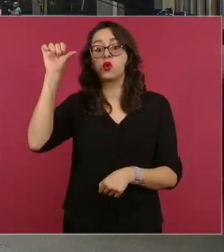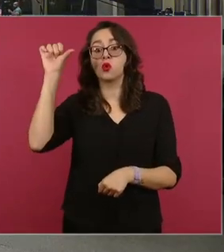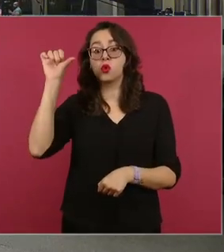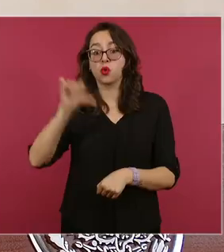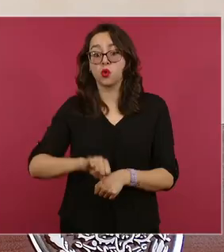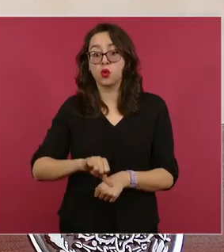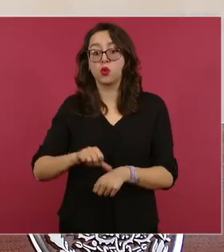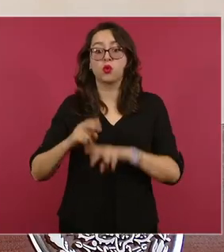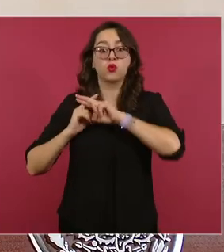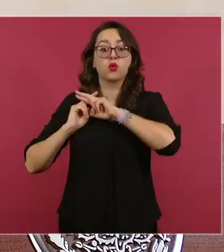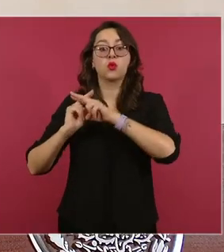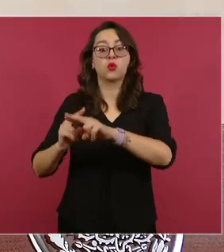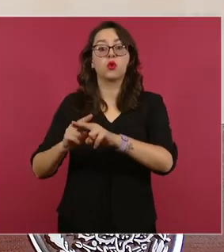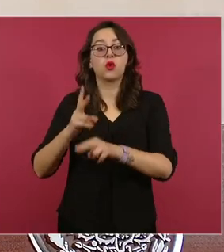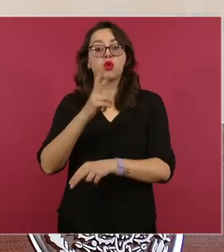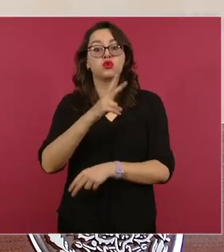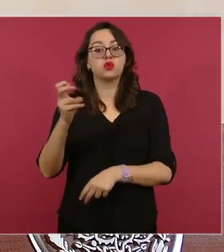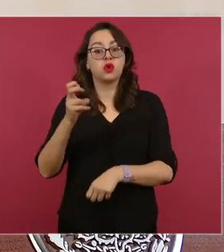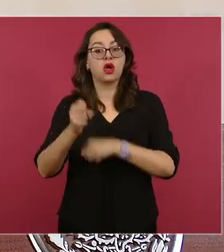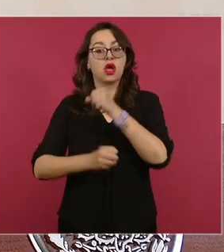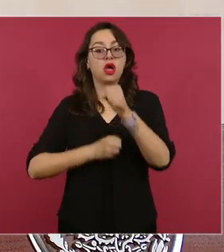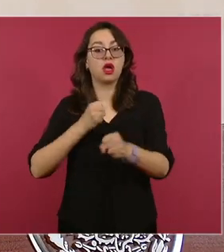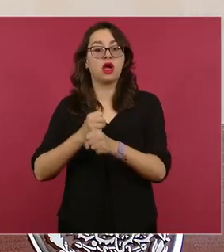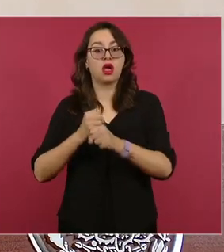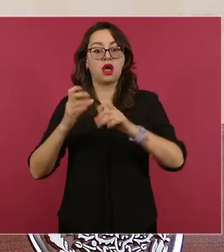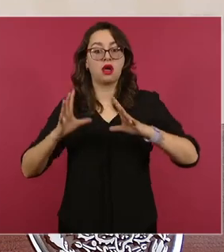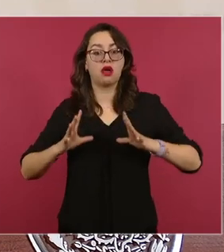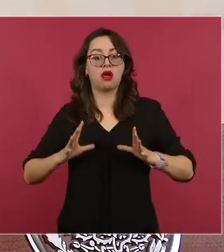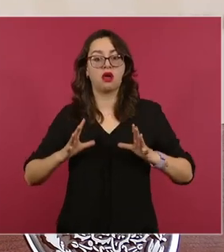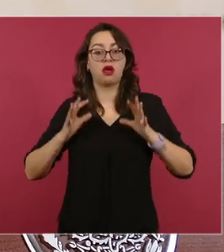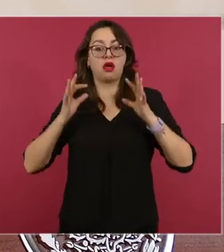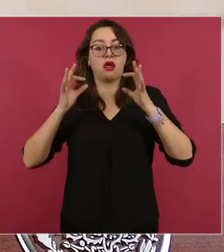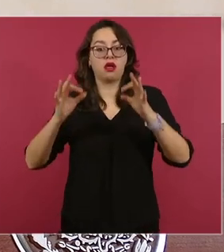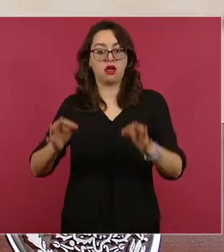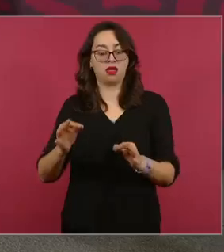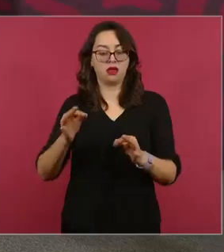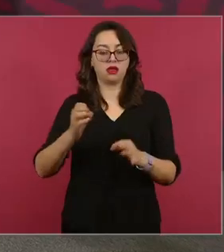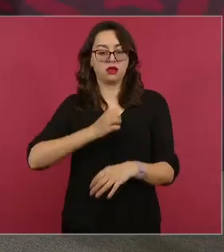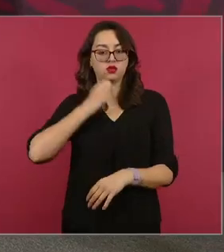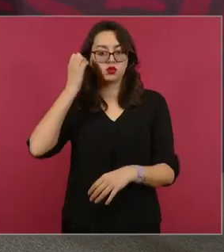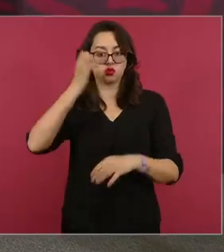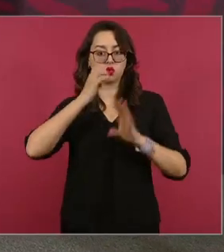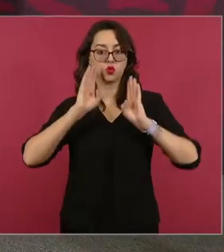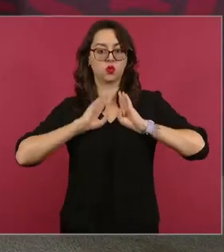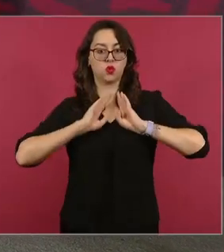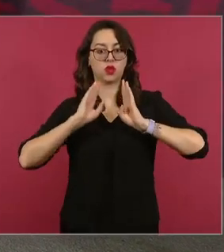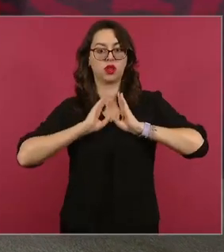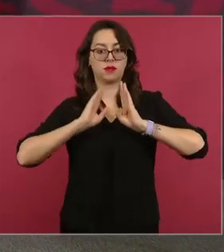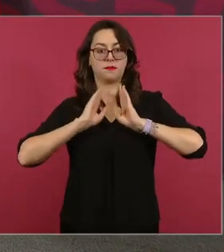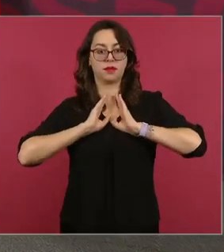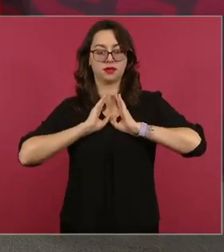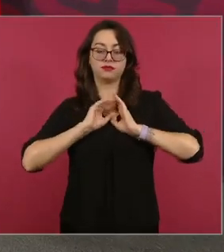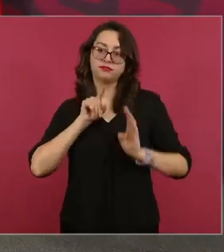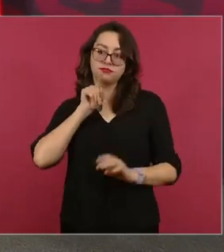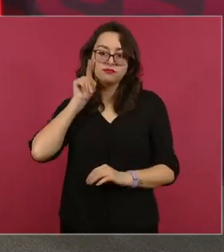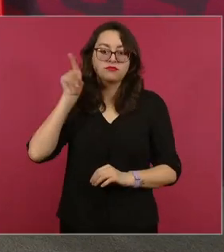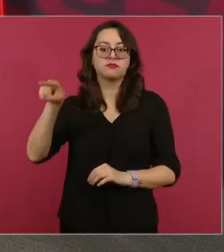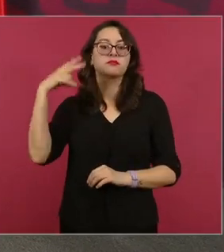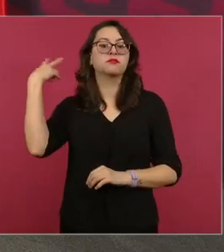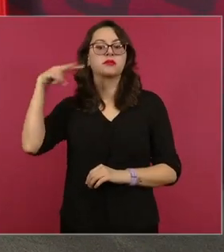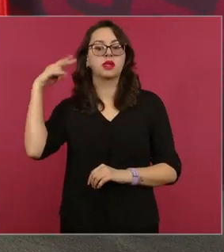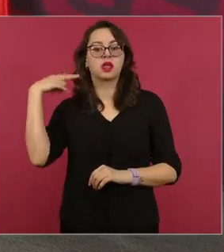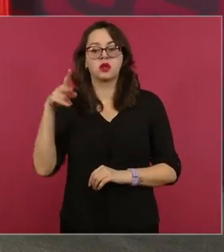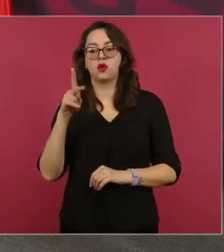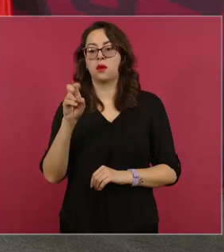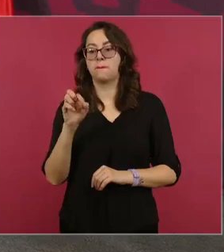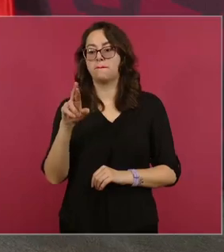de la fundación del heroico Colegio Militar y voy a ir a Perote, Veracruz,